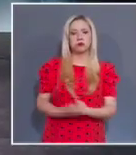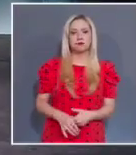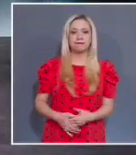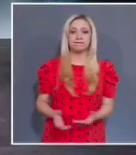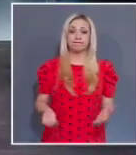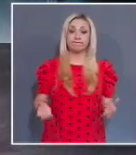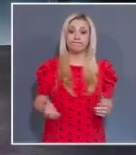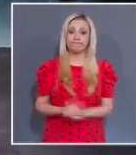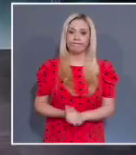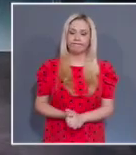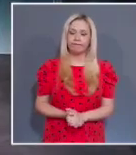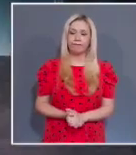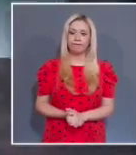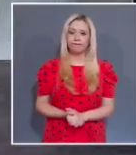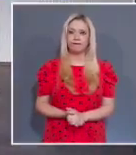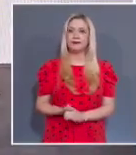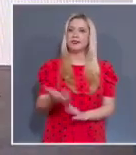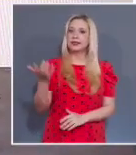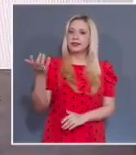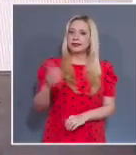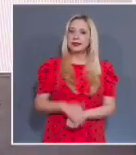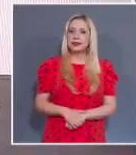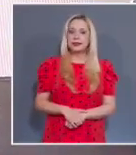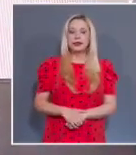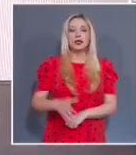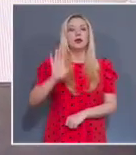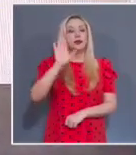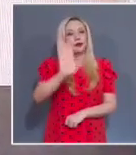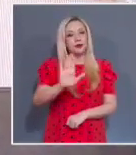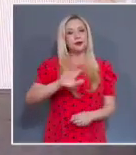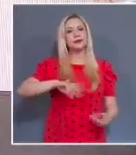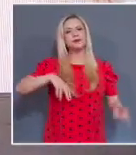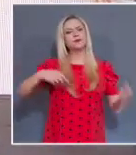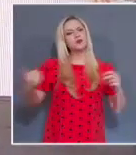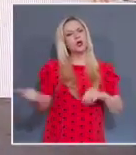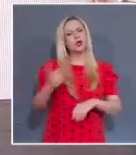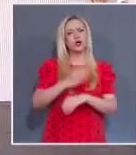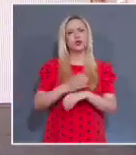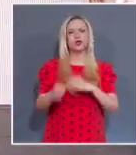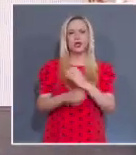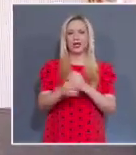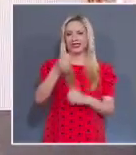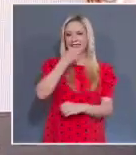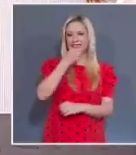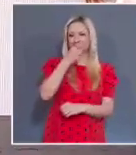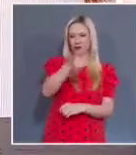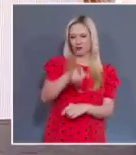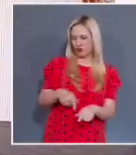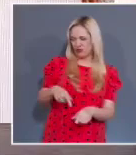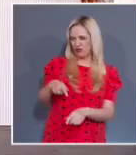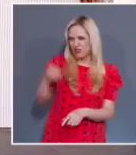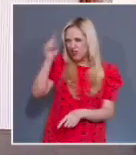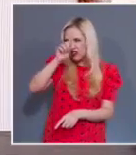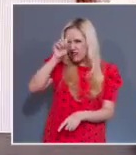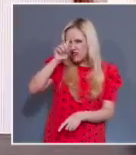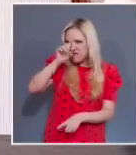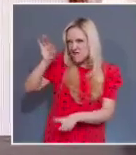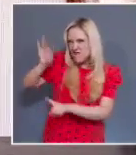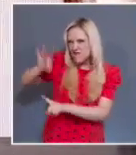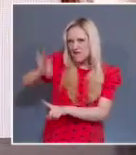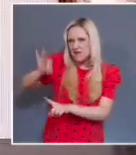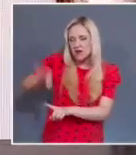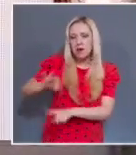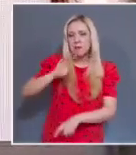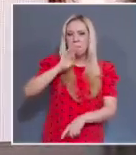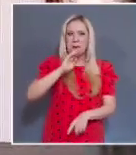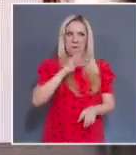Y mire, causar daño a los hijos para afectar indirectamente a su madre sigue siendo una práctica machista, más